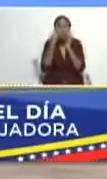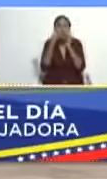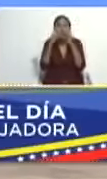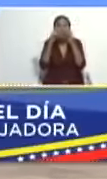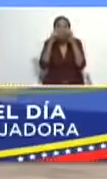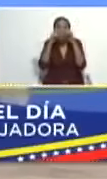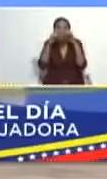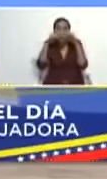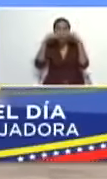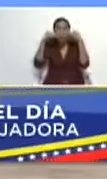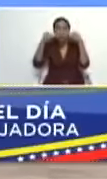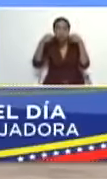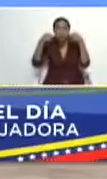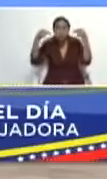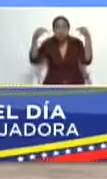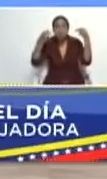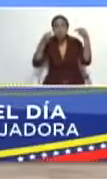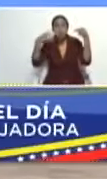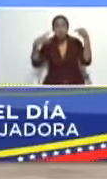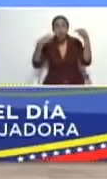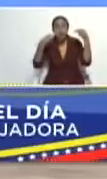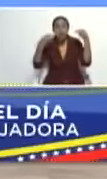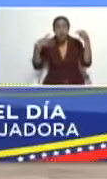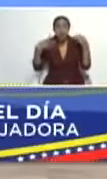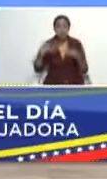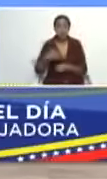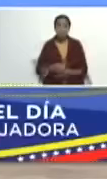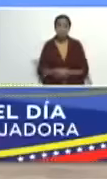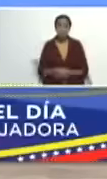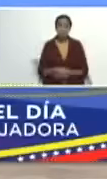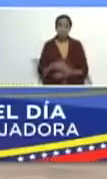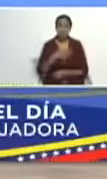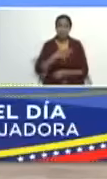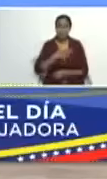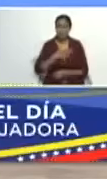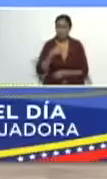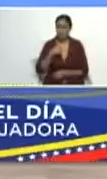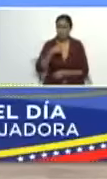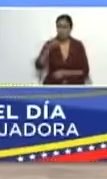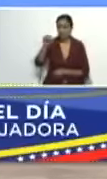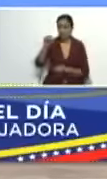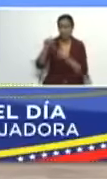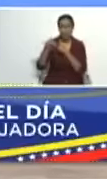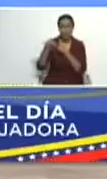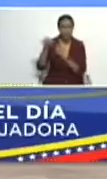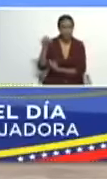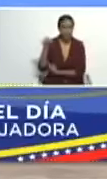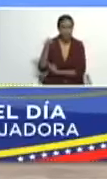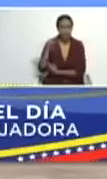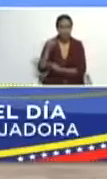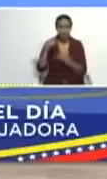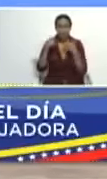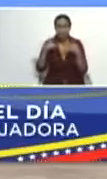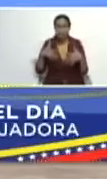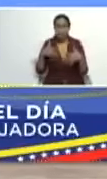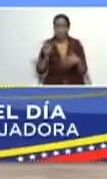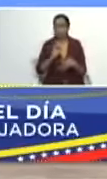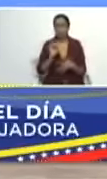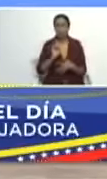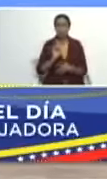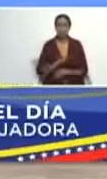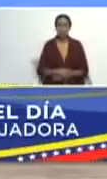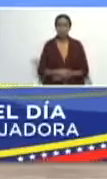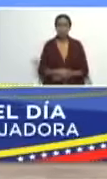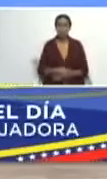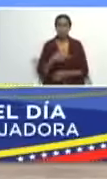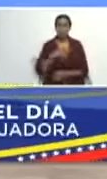de superbigote blanquito. Pero no perderé mi fuerza, jamás. Y ya cuando